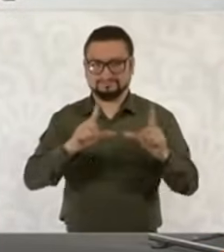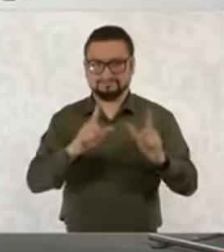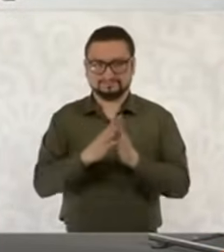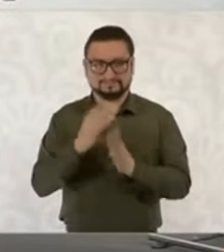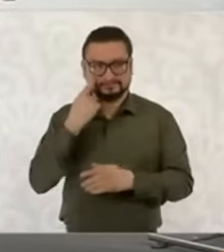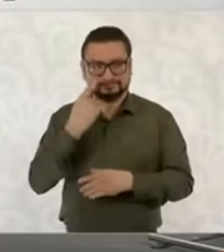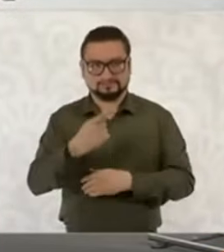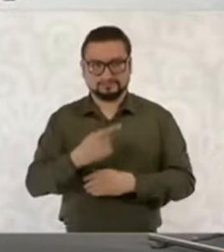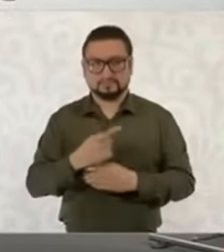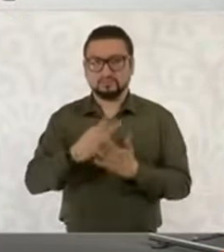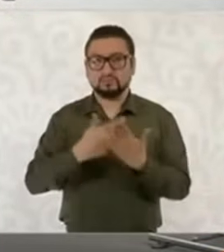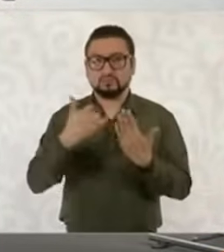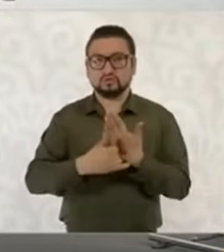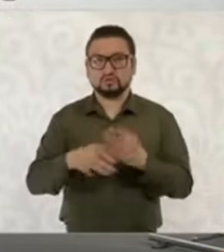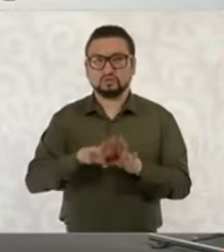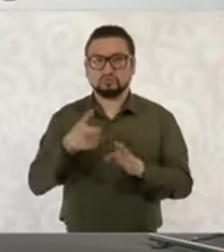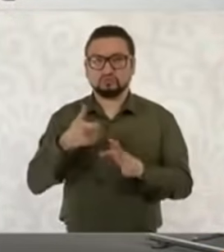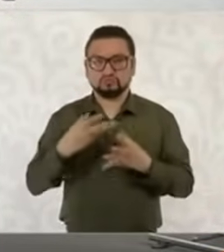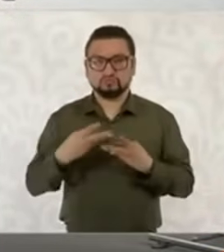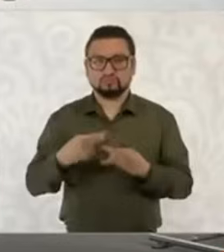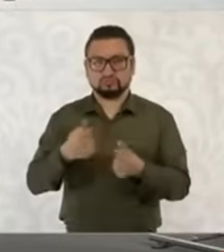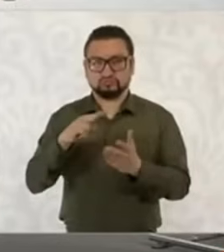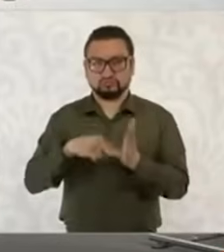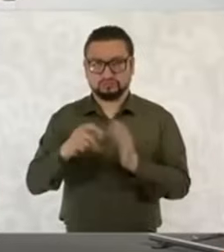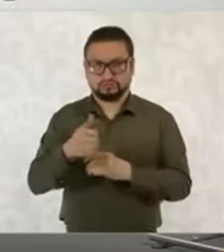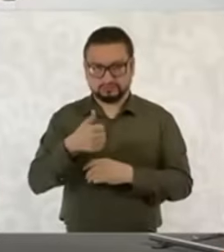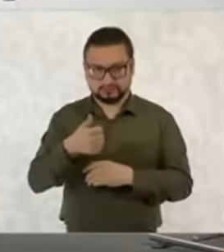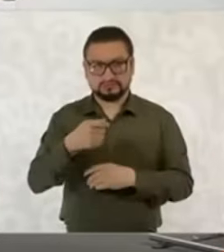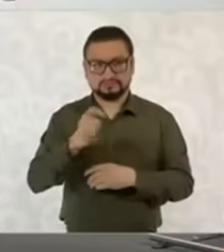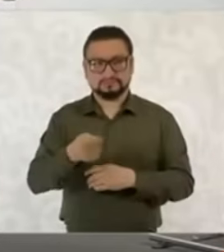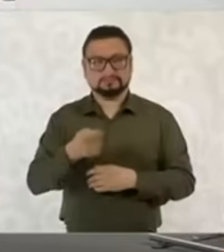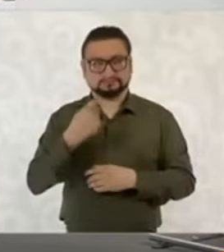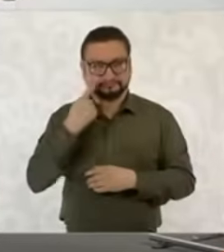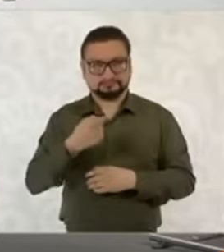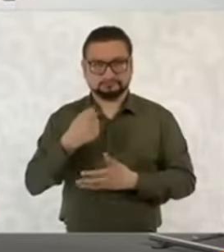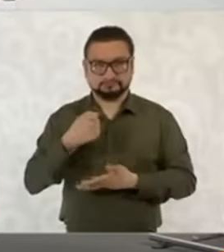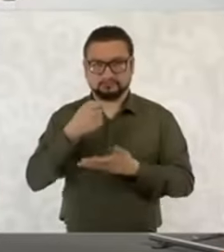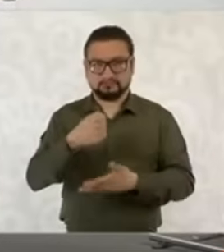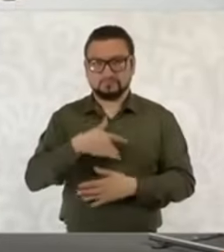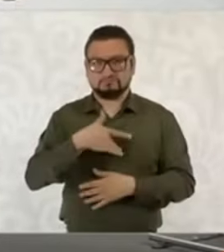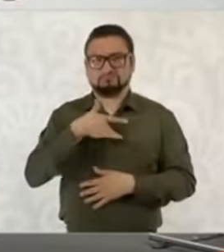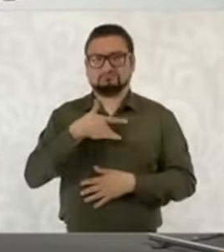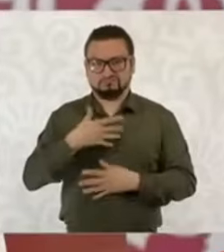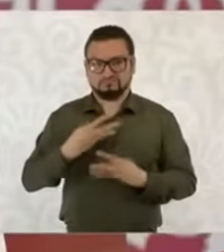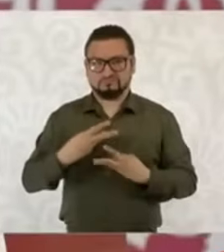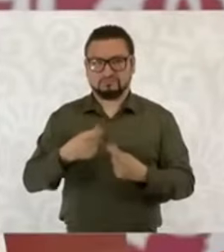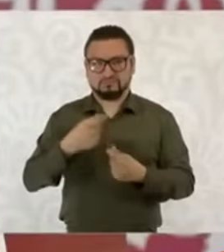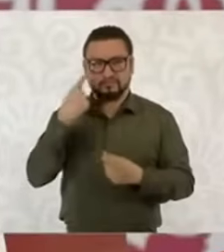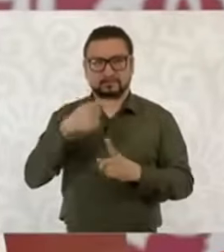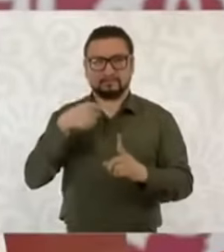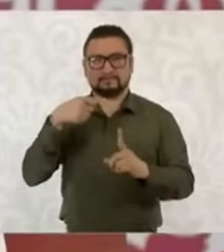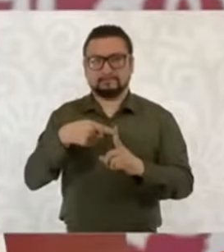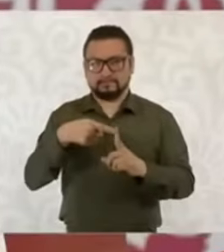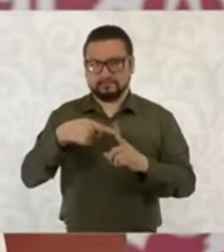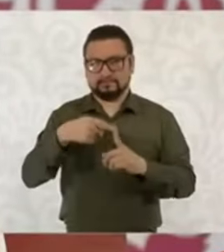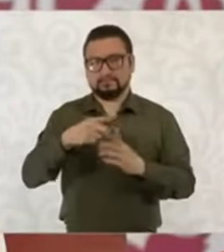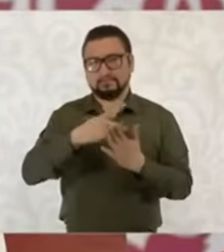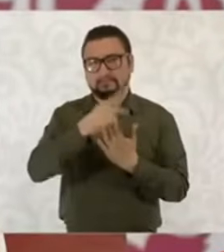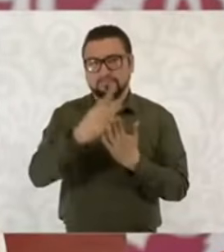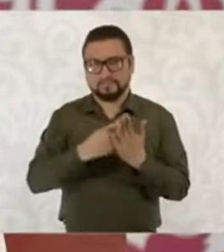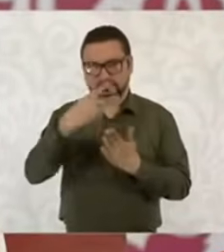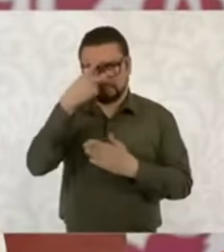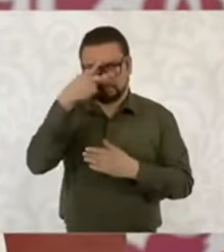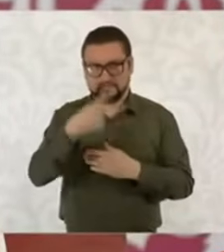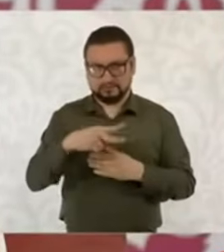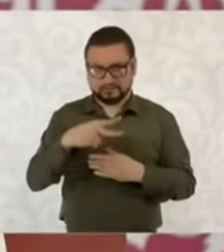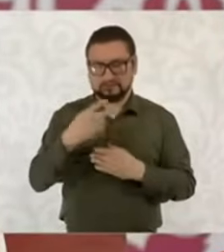El proyecto de presupuesto de egresos en el ejercicio 26 es un presupuesto humanista, enmarcado en el Plan México, en la gran